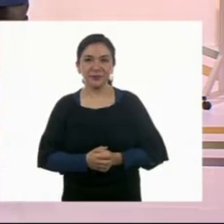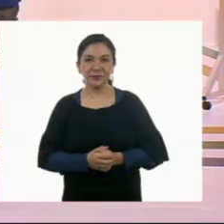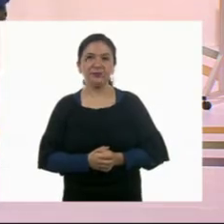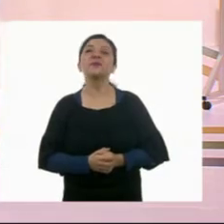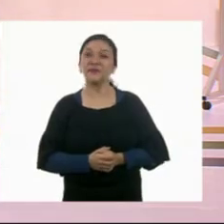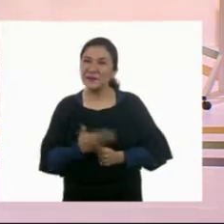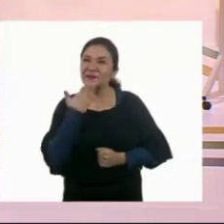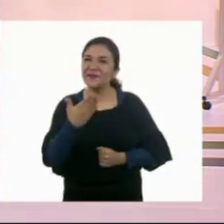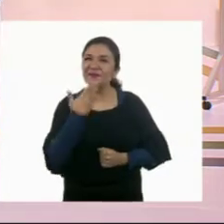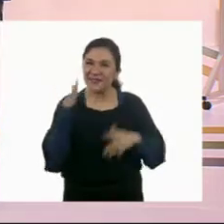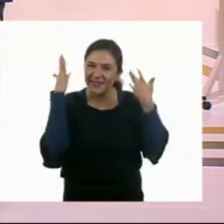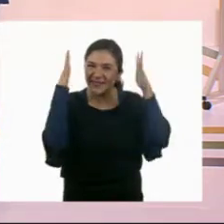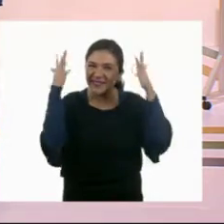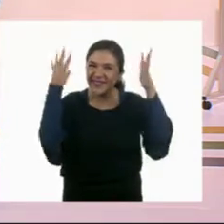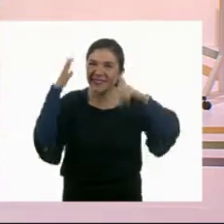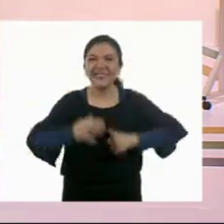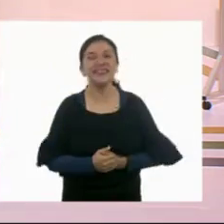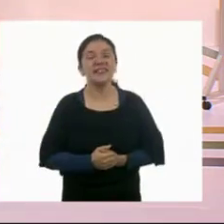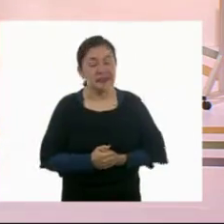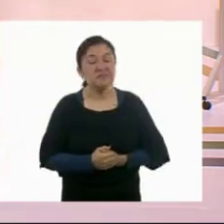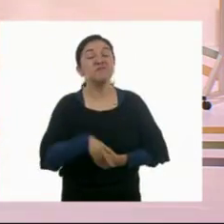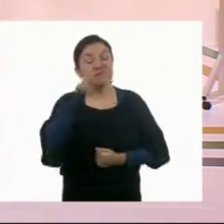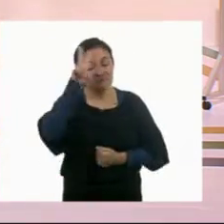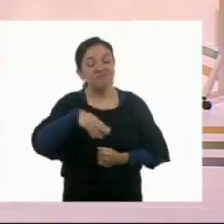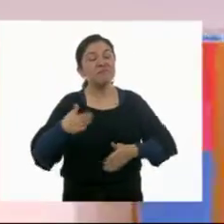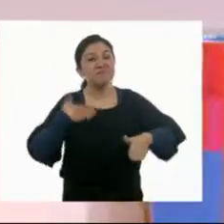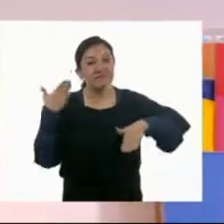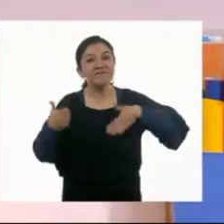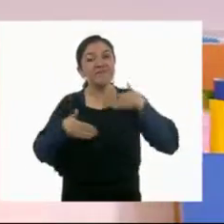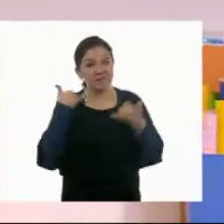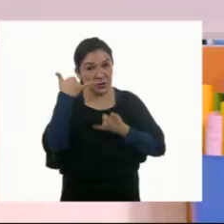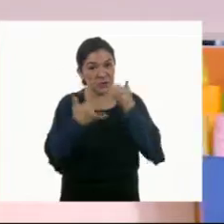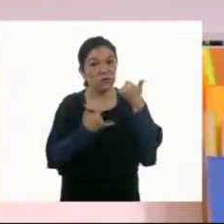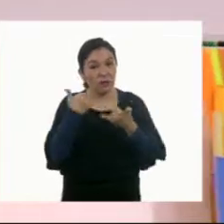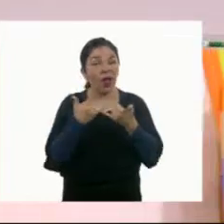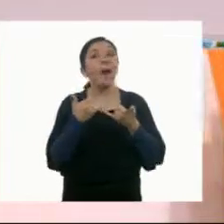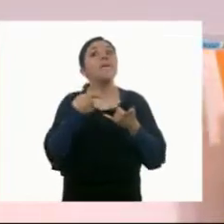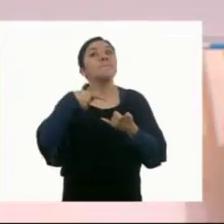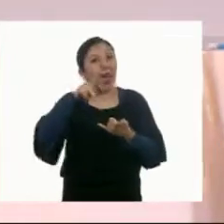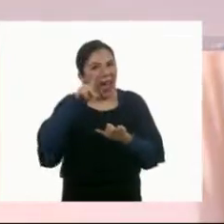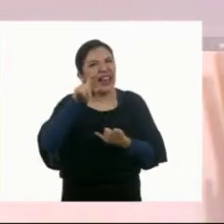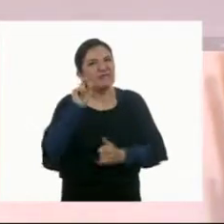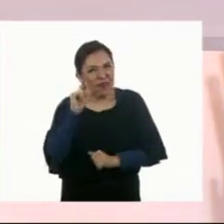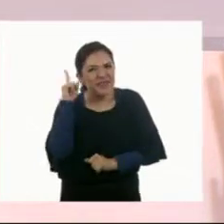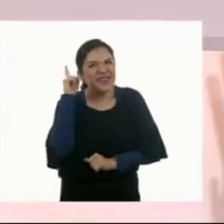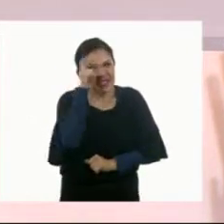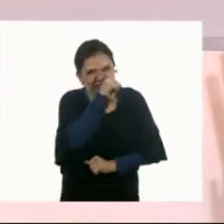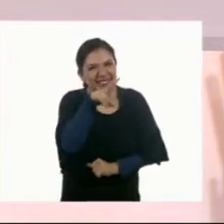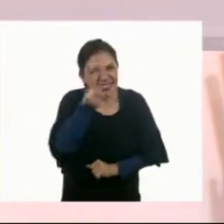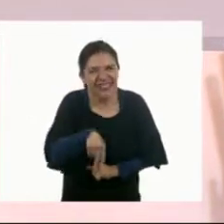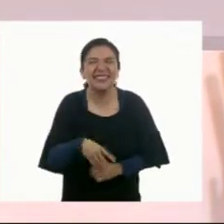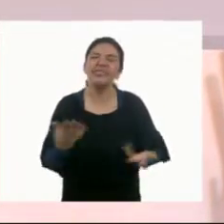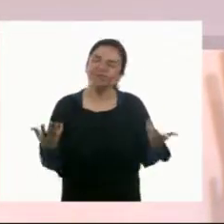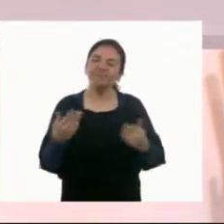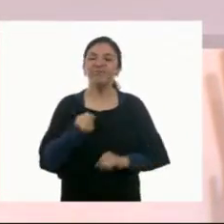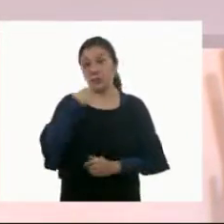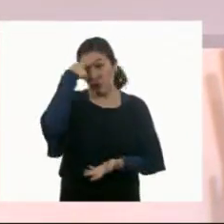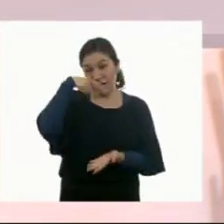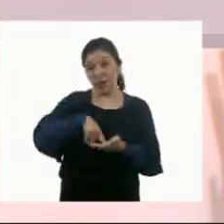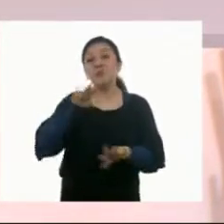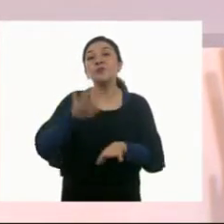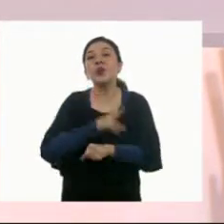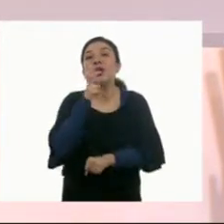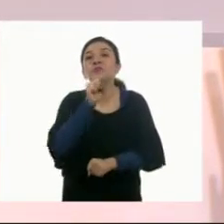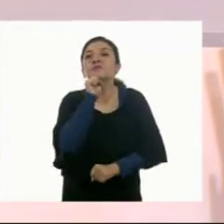Muy bien. Muy divertido este juego, aunque cuesta trabajo, sí. ¿Verdad? Yo creo que por eso